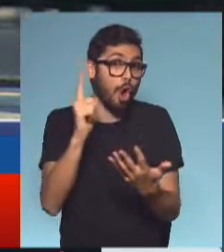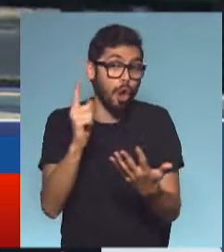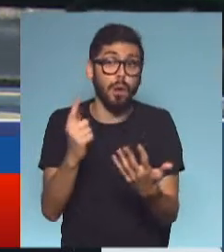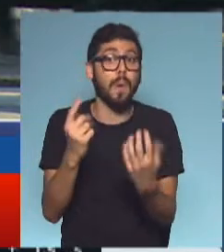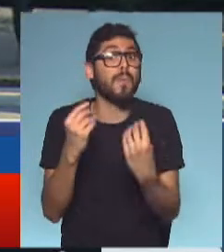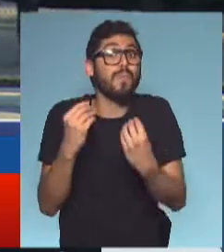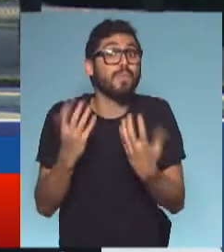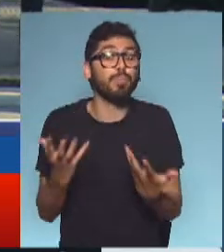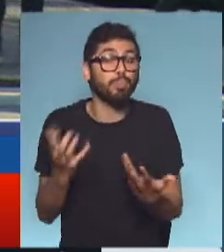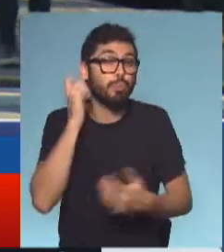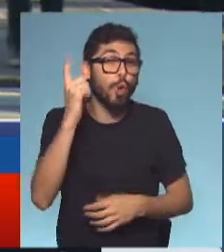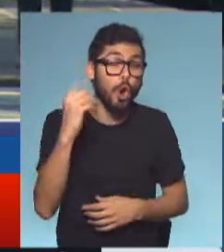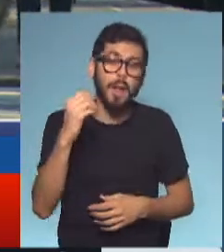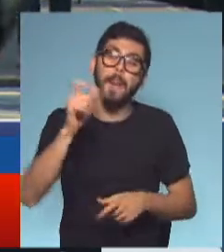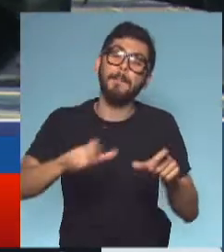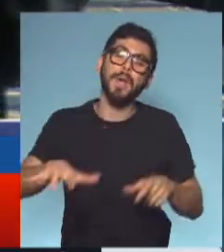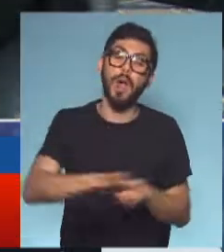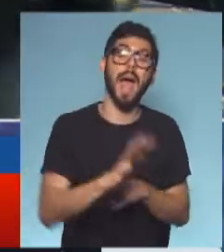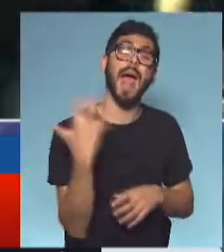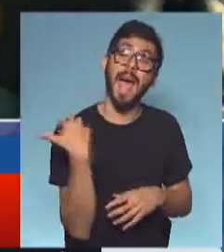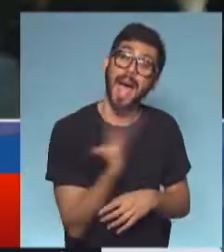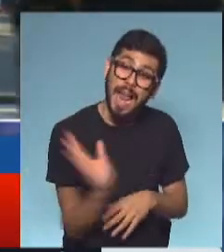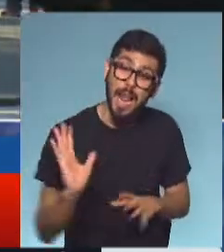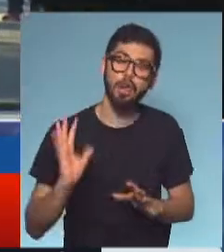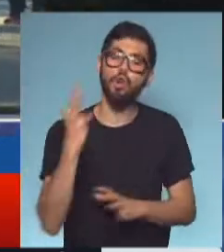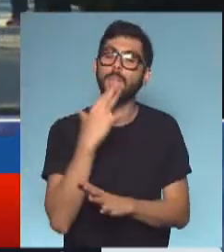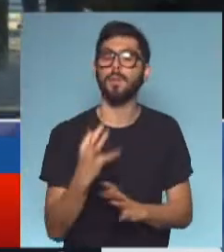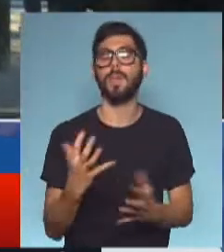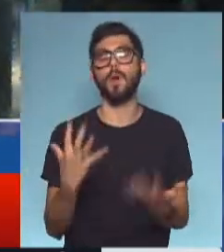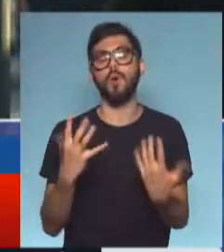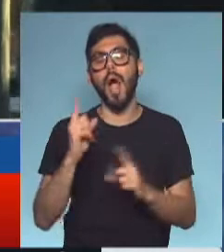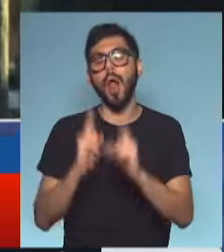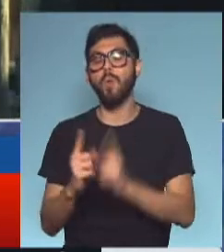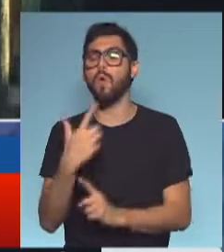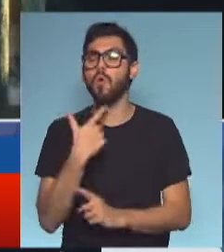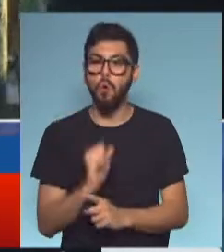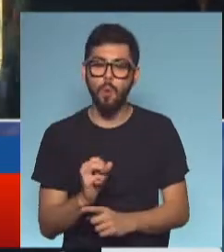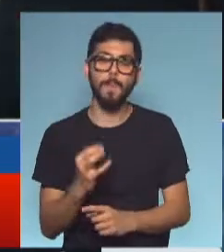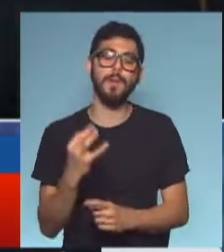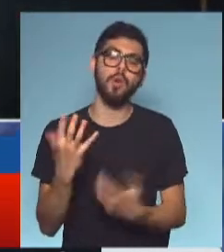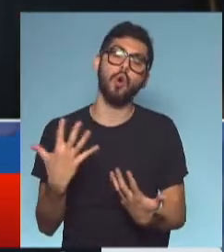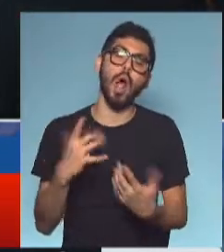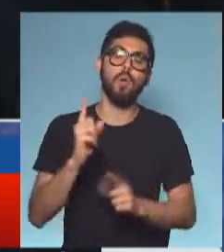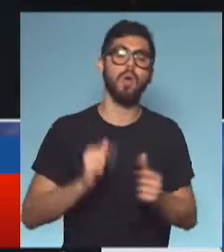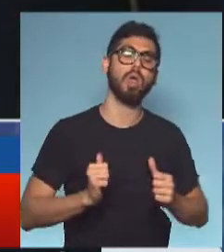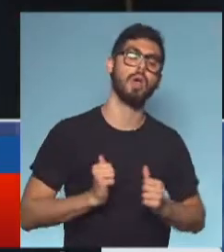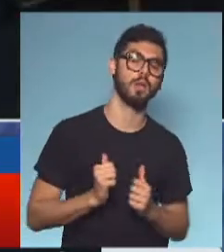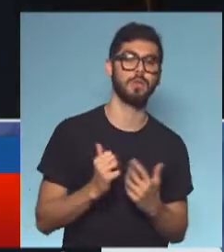la gente, en términos generales, cumplió las normativas. Obviamente siempre hay quien no las cumple, quien se relaja un rato, pero